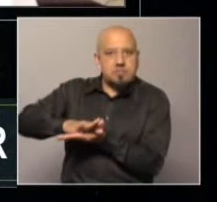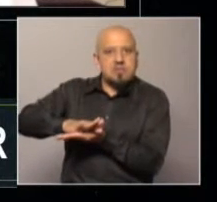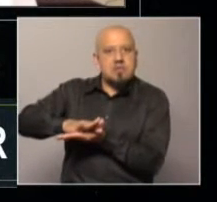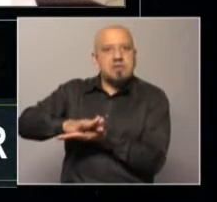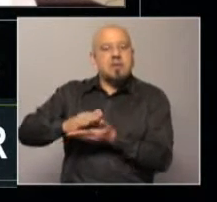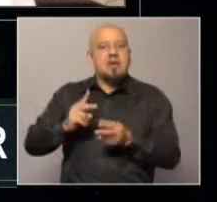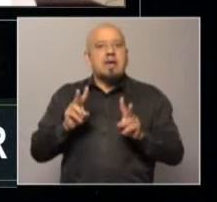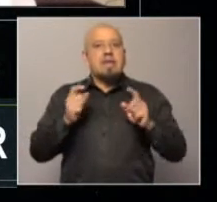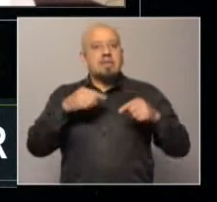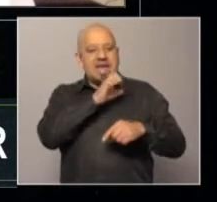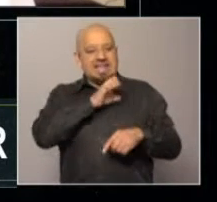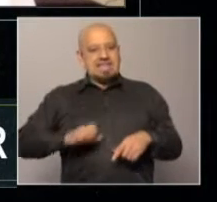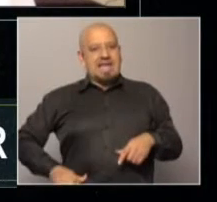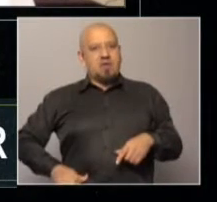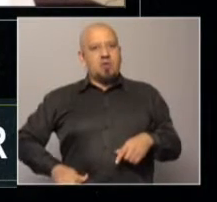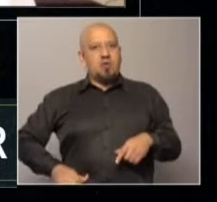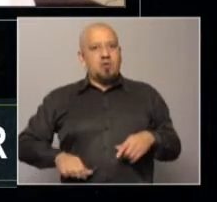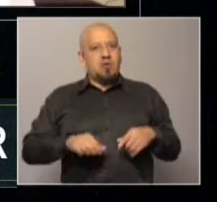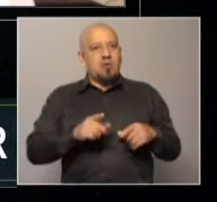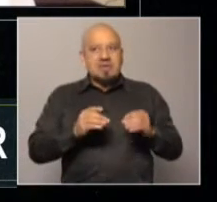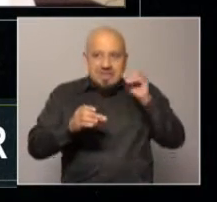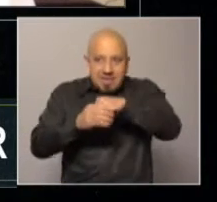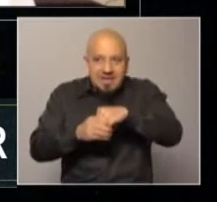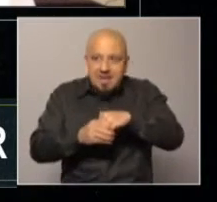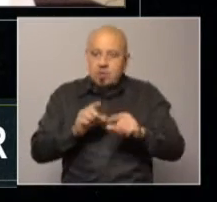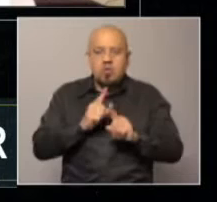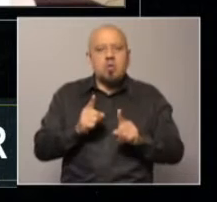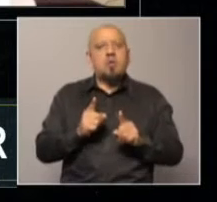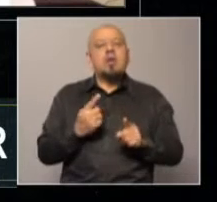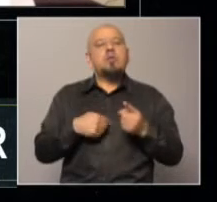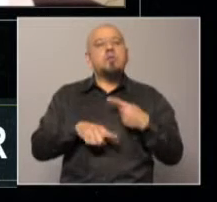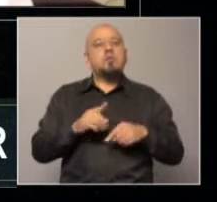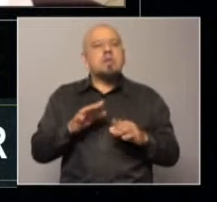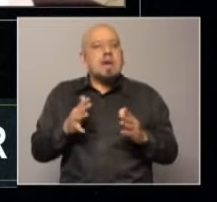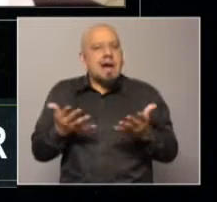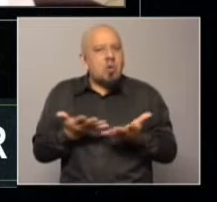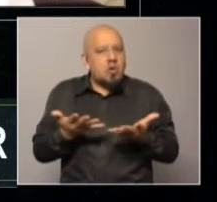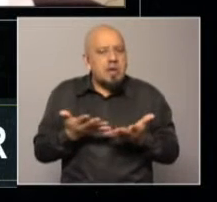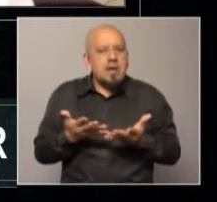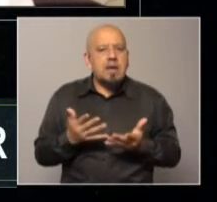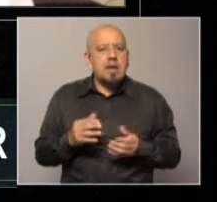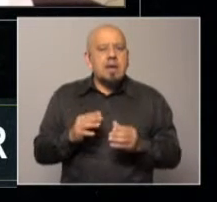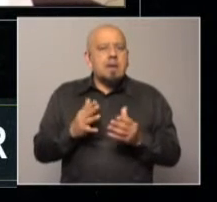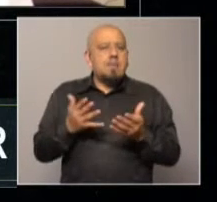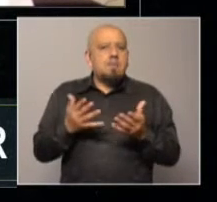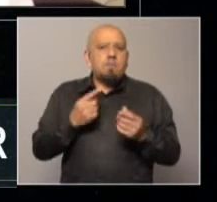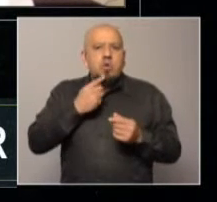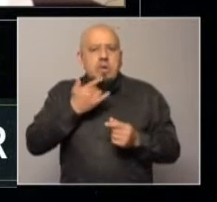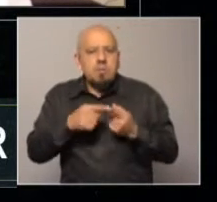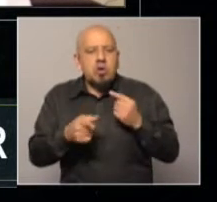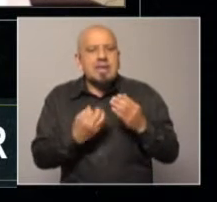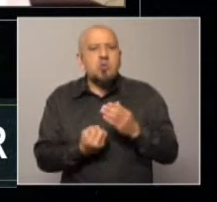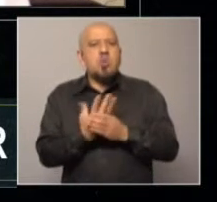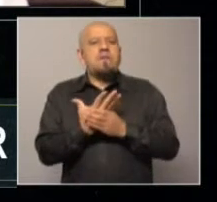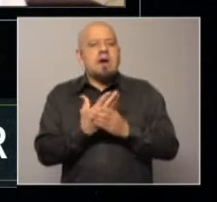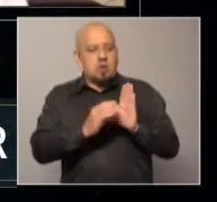el tamaño del Estado. Entonces te quería preguntar qué cambios podría plantearse, que plantearía esta